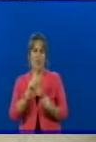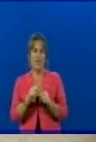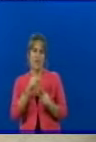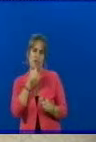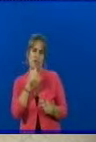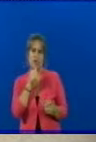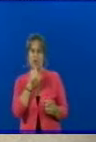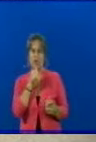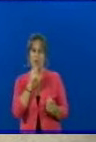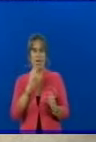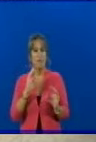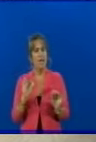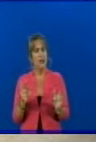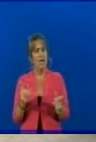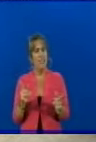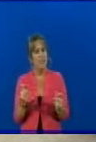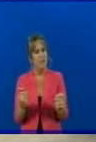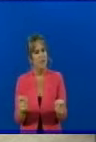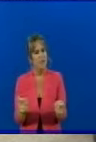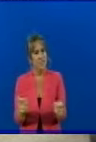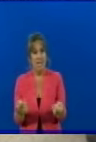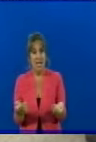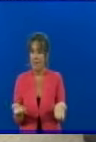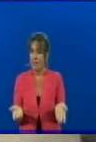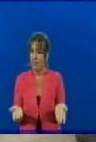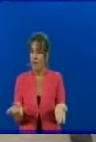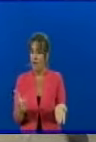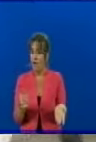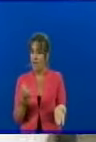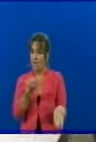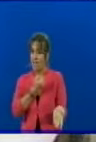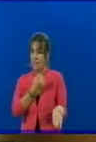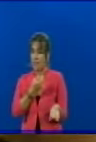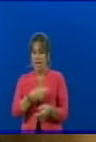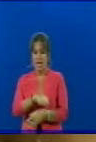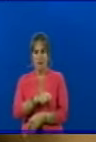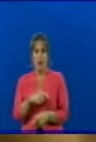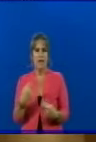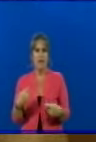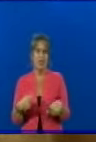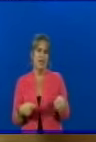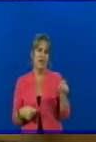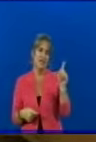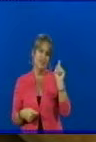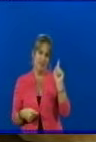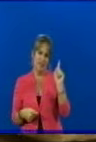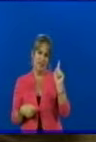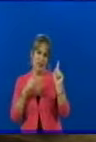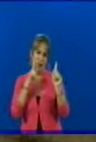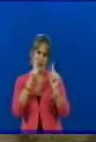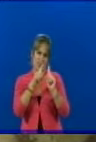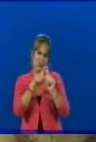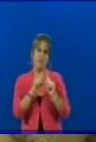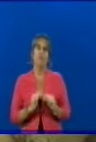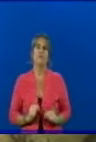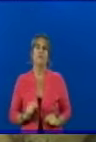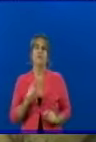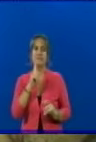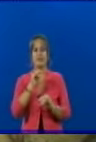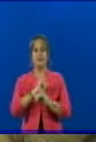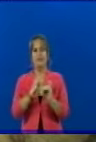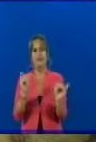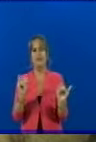inquietud, y por tanto persistir en el intento de no defraudar a la población debe ser siempre la meta a llegar.